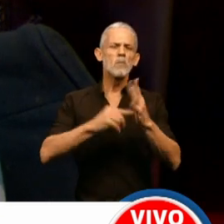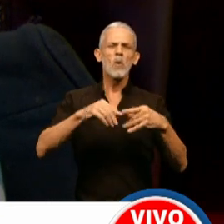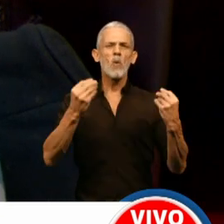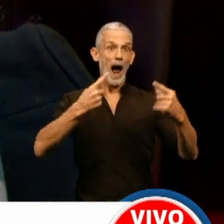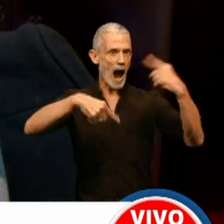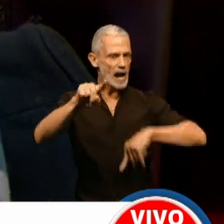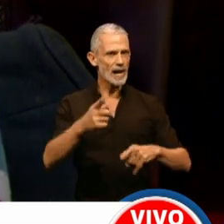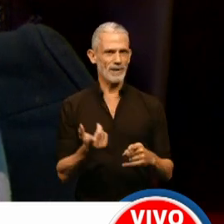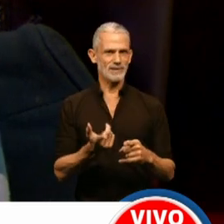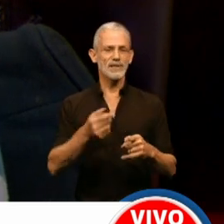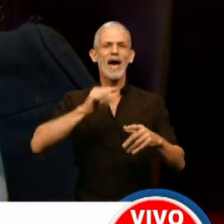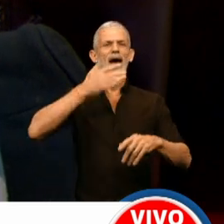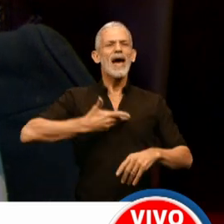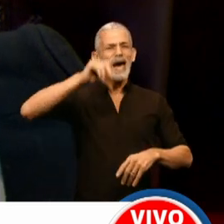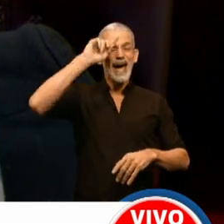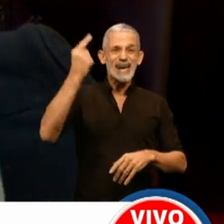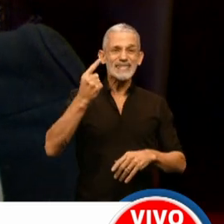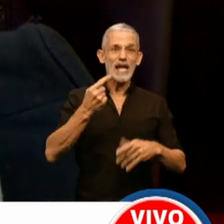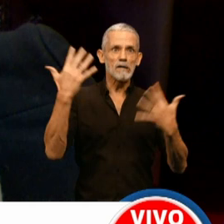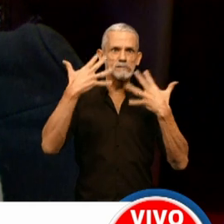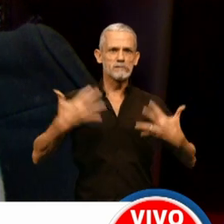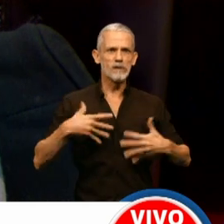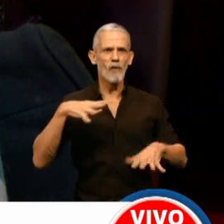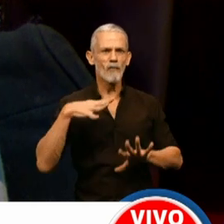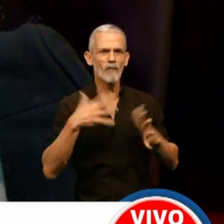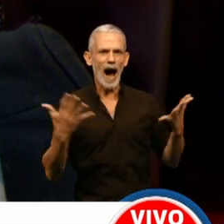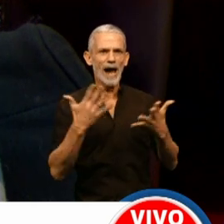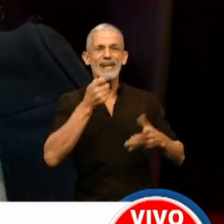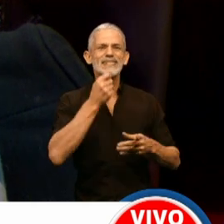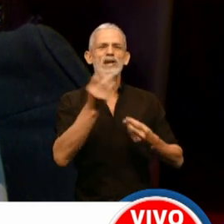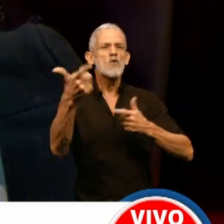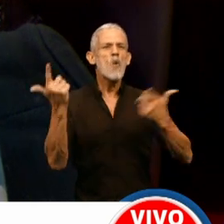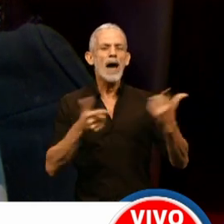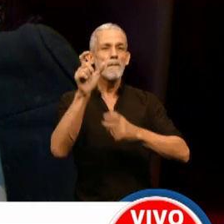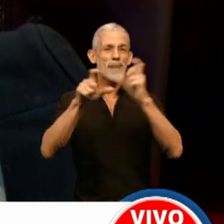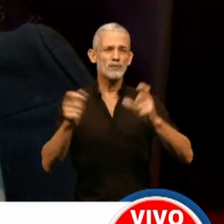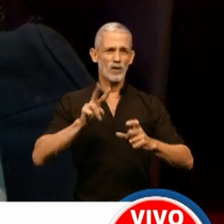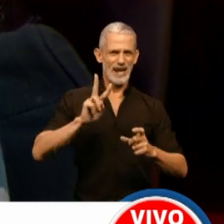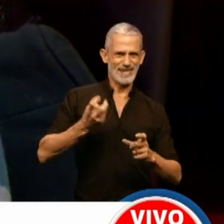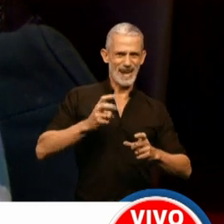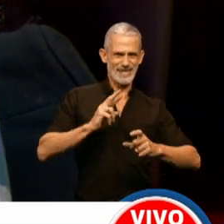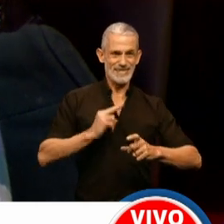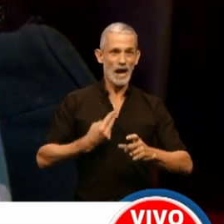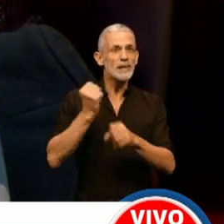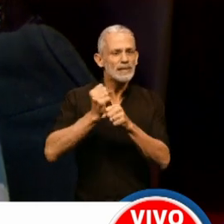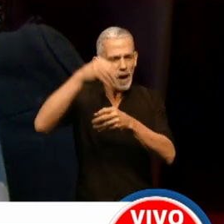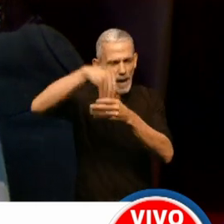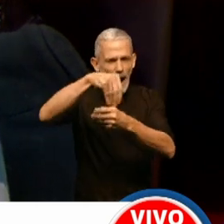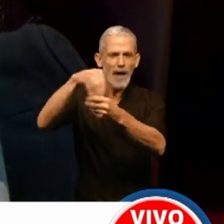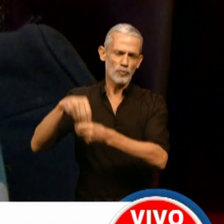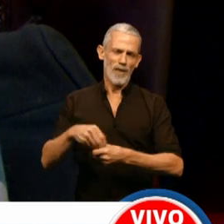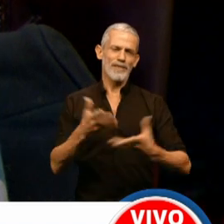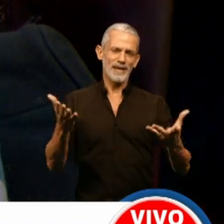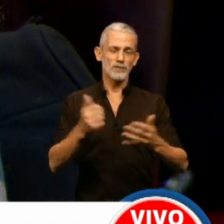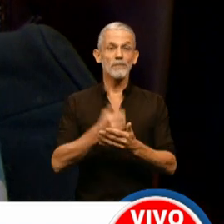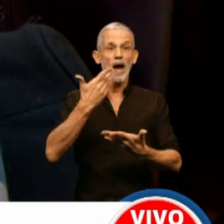inverso el estado no está capacitado si no tiene personas travestis y trans en sus estructuras a